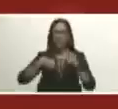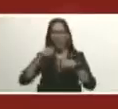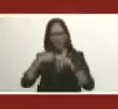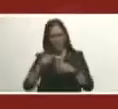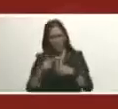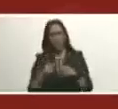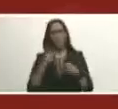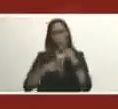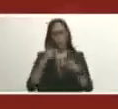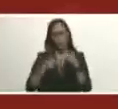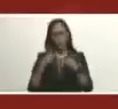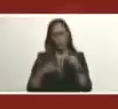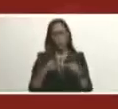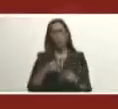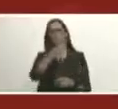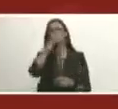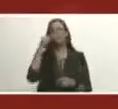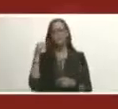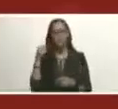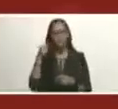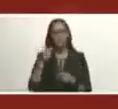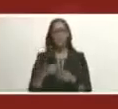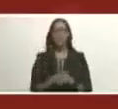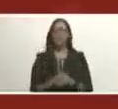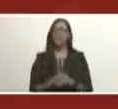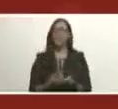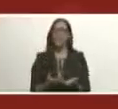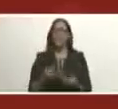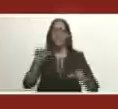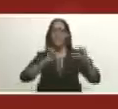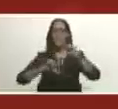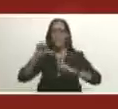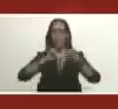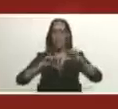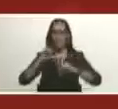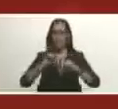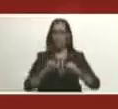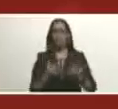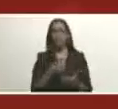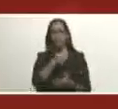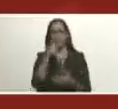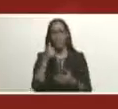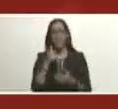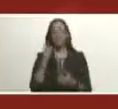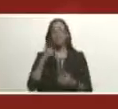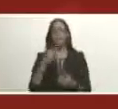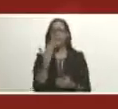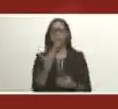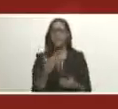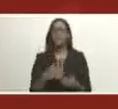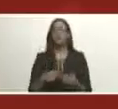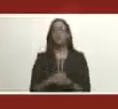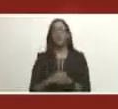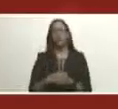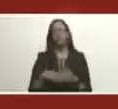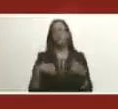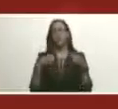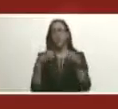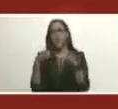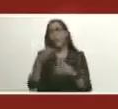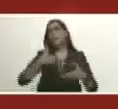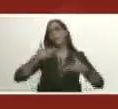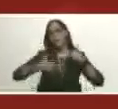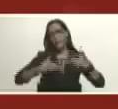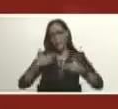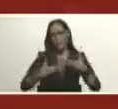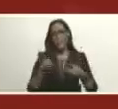producción y tráfico de sustancias estupefacientes y psicotrópicas, así como también enfrentar los delitos conexos, complementada por